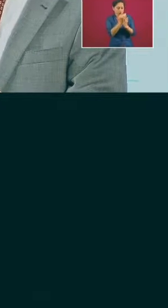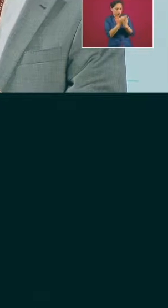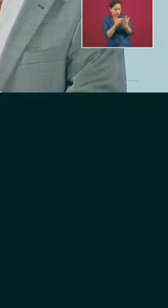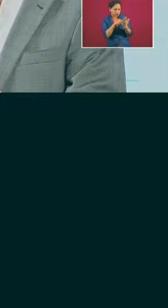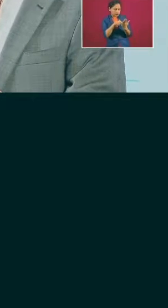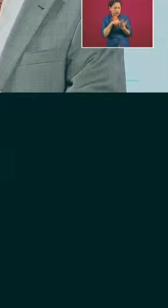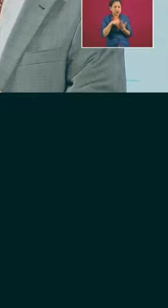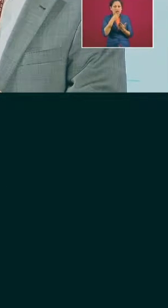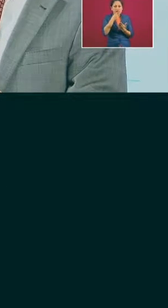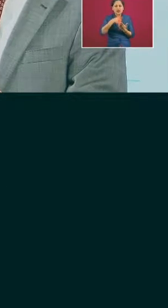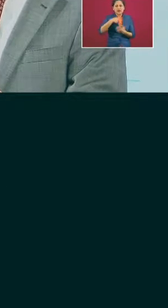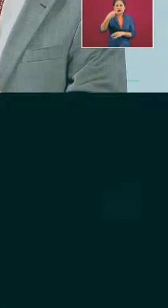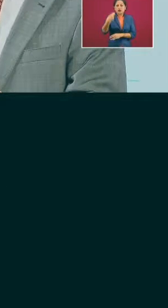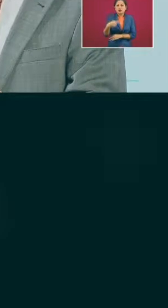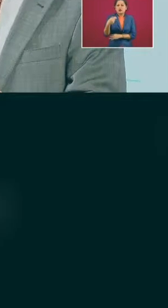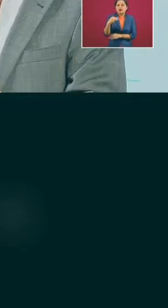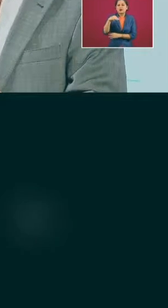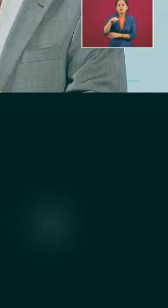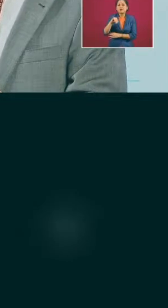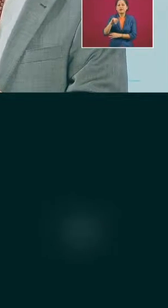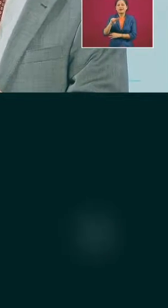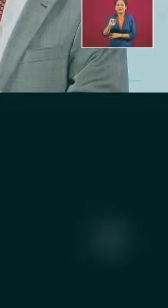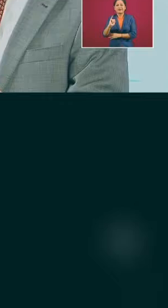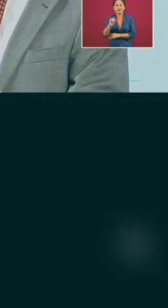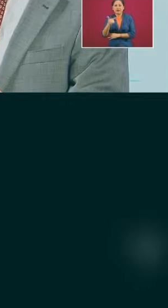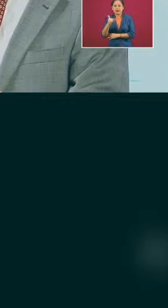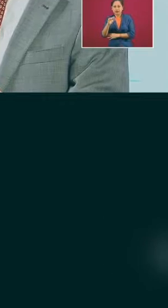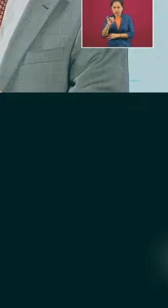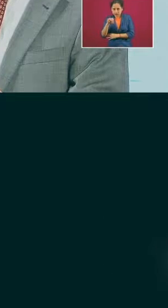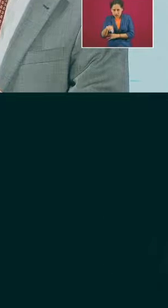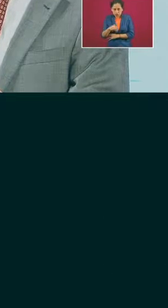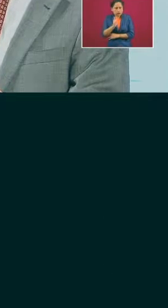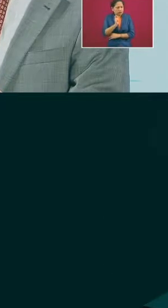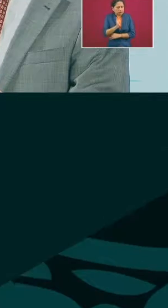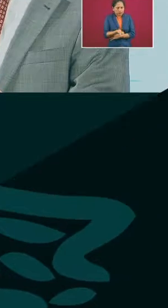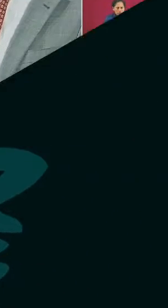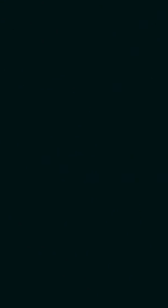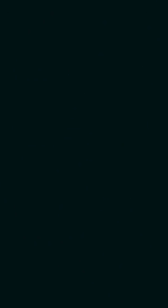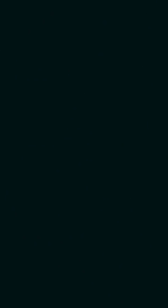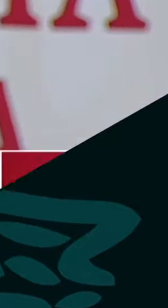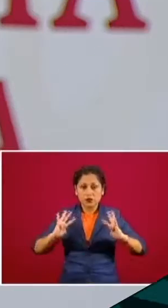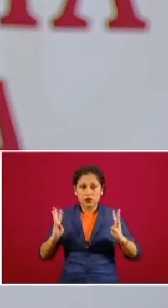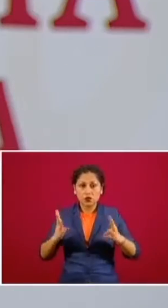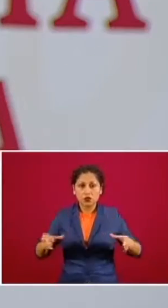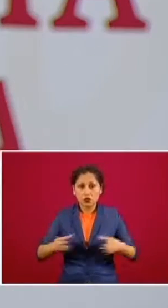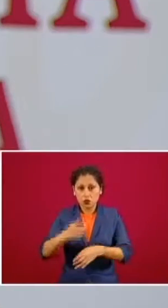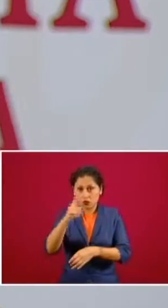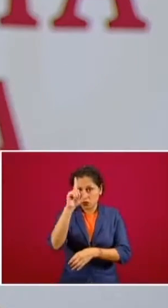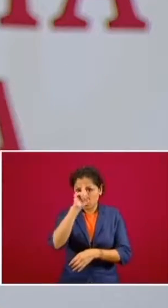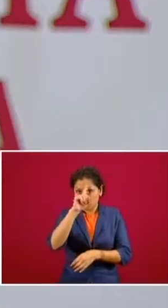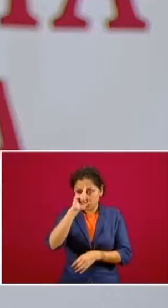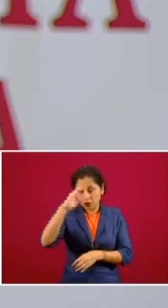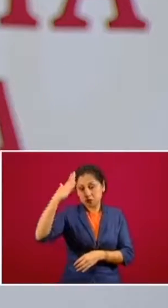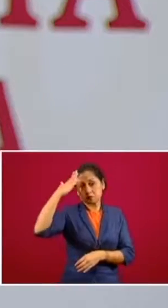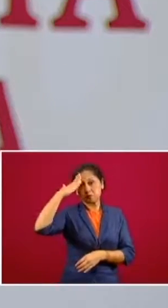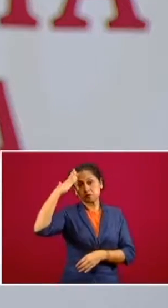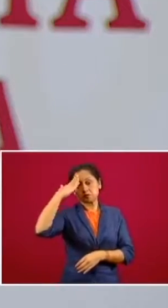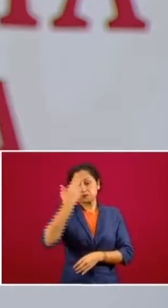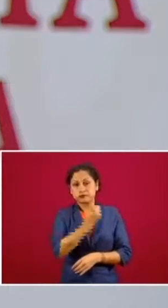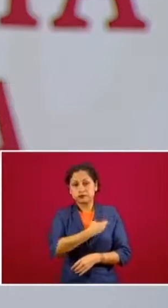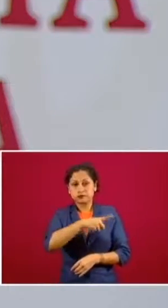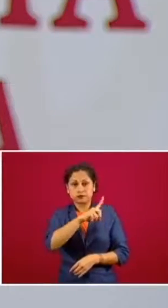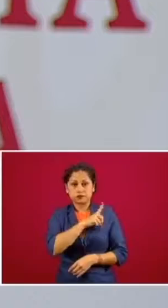significa que las empresas se sumen a la emergencia. Además, dio nuevas disposiciones. La Jornada Nacional de Sana